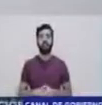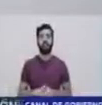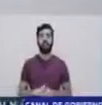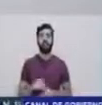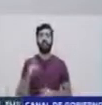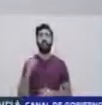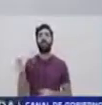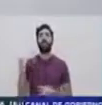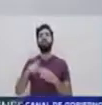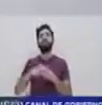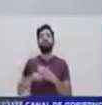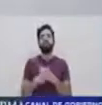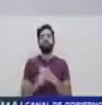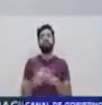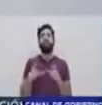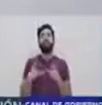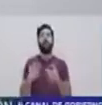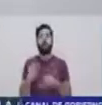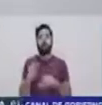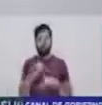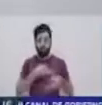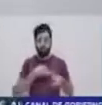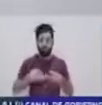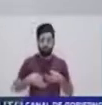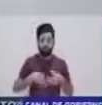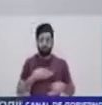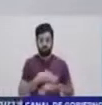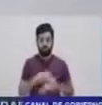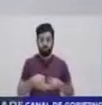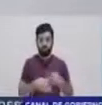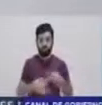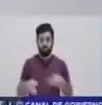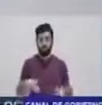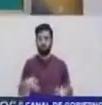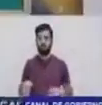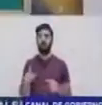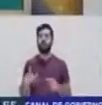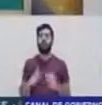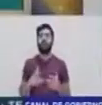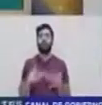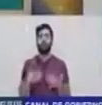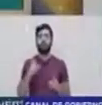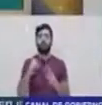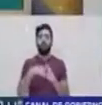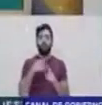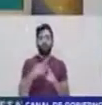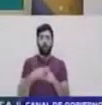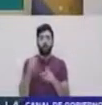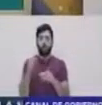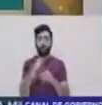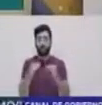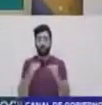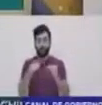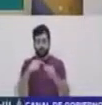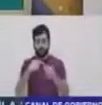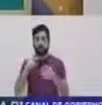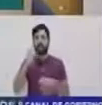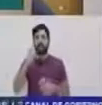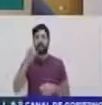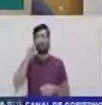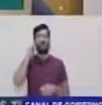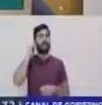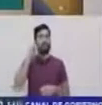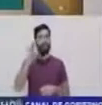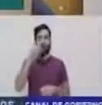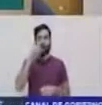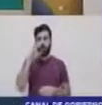la especialización de los órganos en los seres vivos. Cuando se forma la célula cigote o